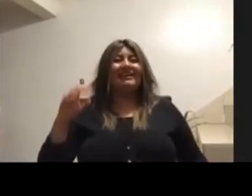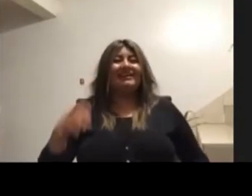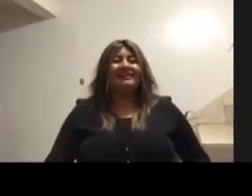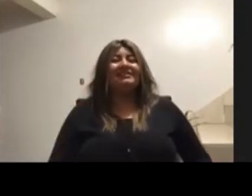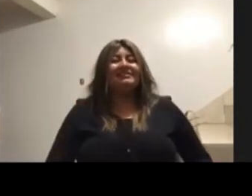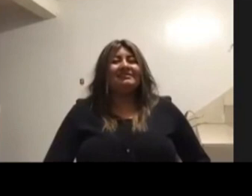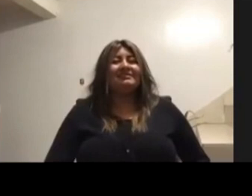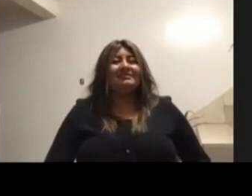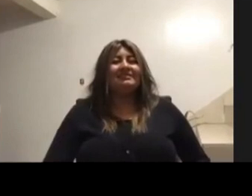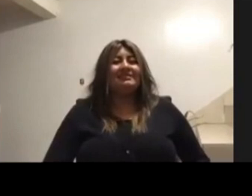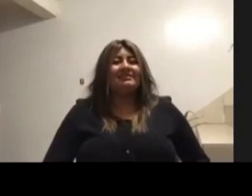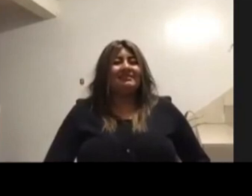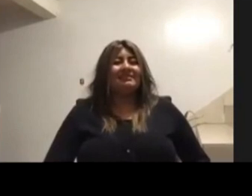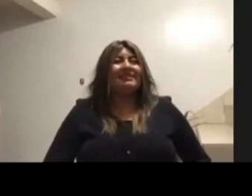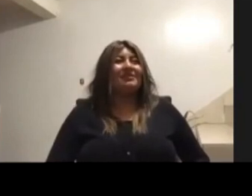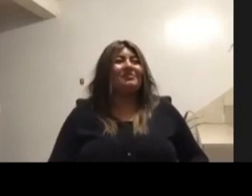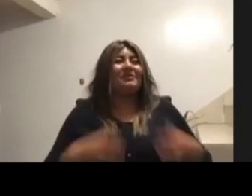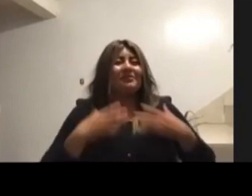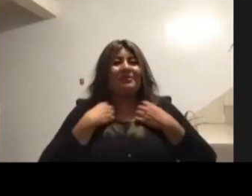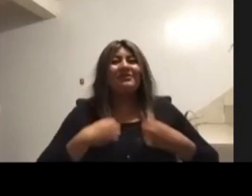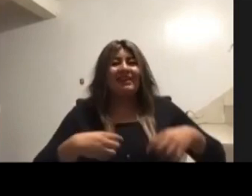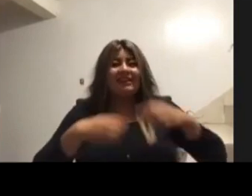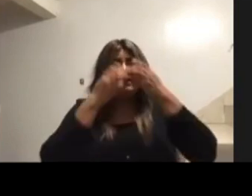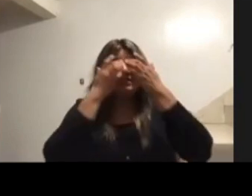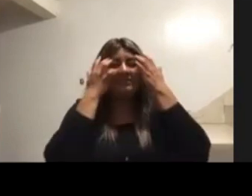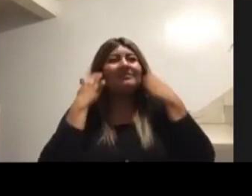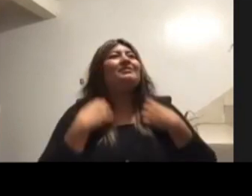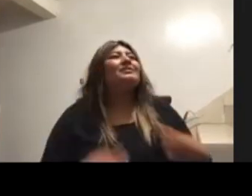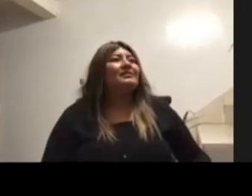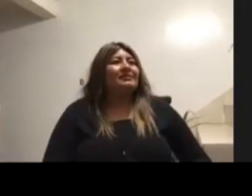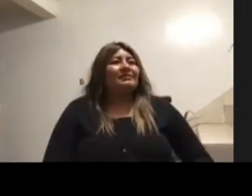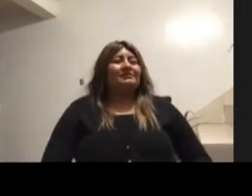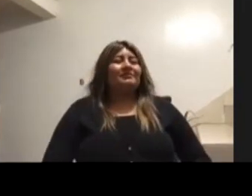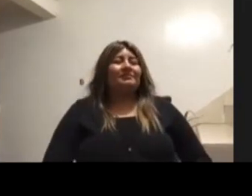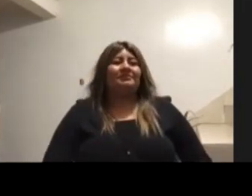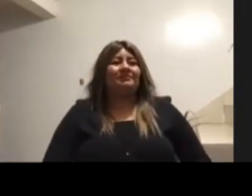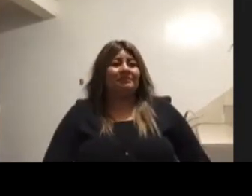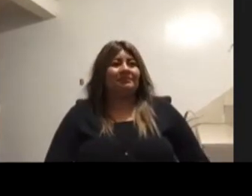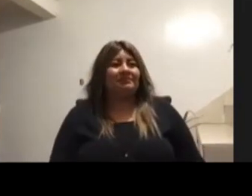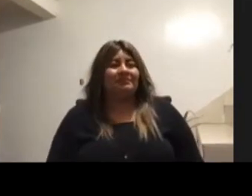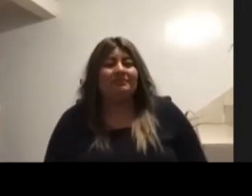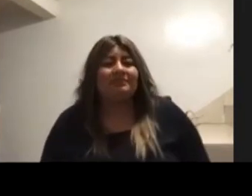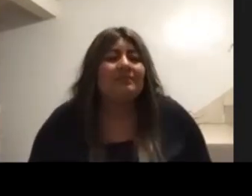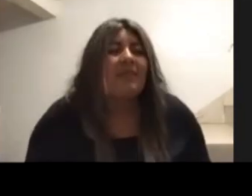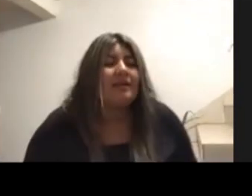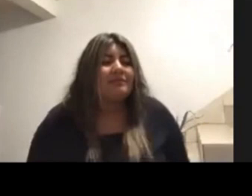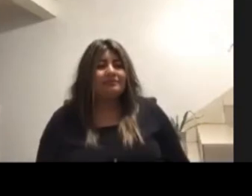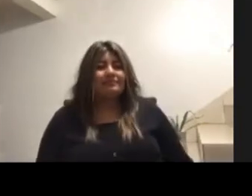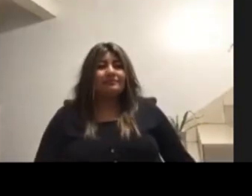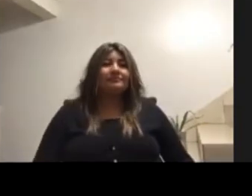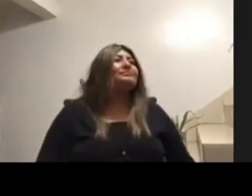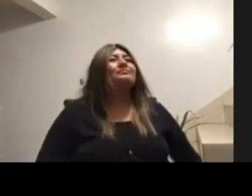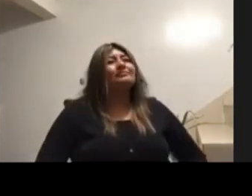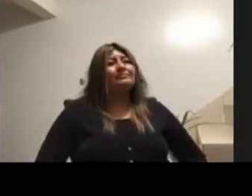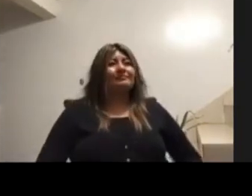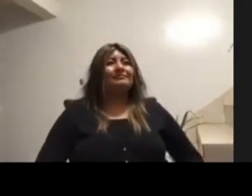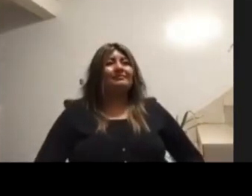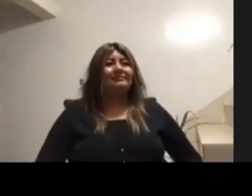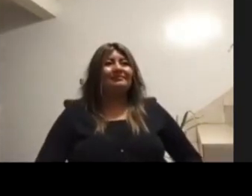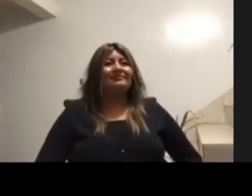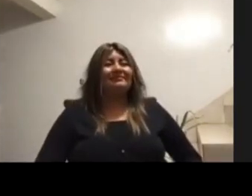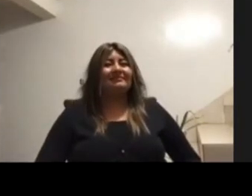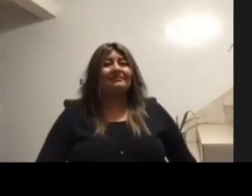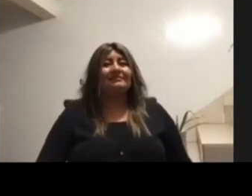convierten en un contenido que se puede poner en la práctica, pues está puesto en el currículo. Ahora, cómo lo entienden